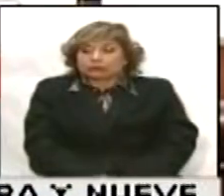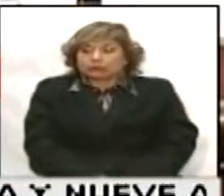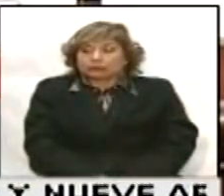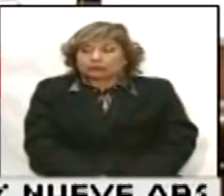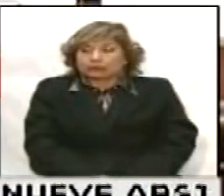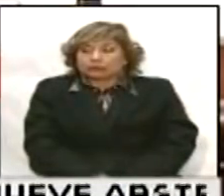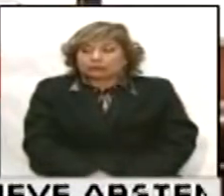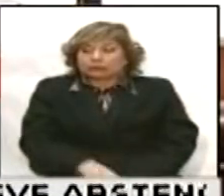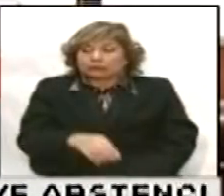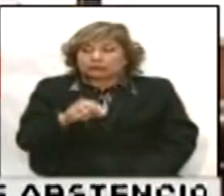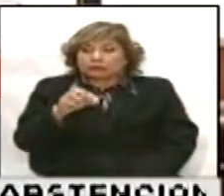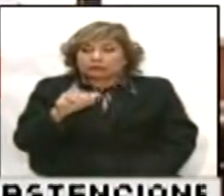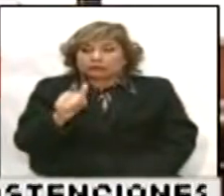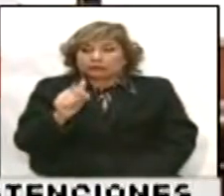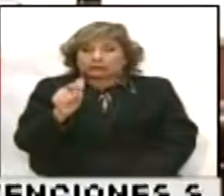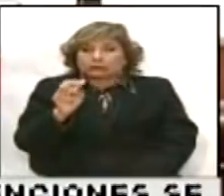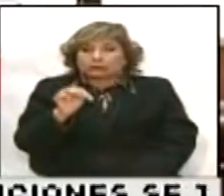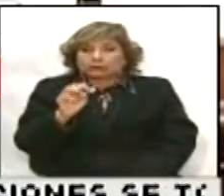Palma, Vieira.